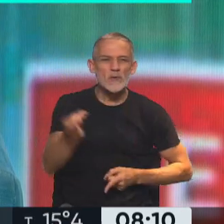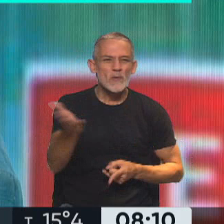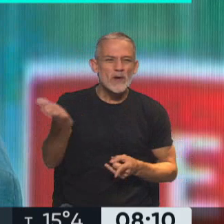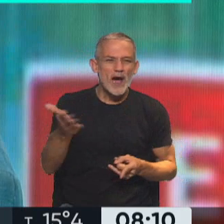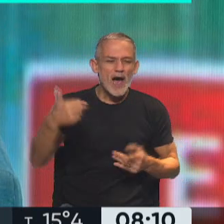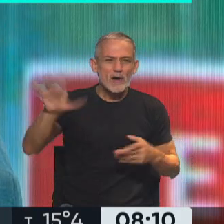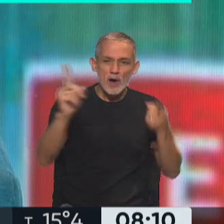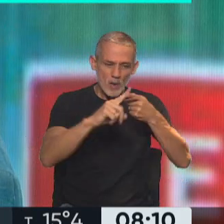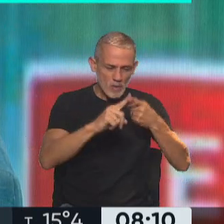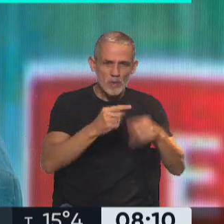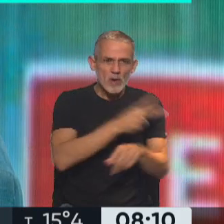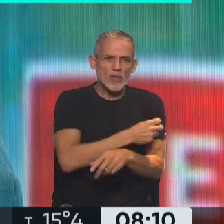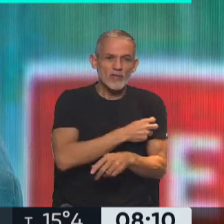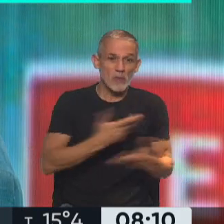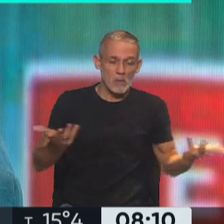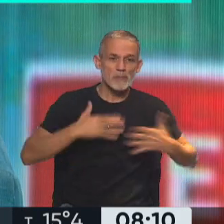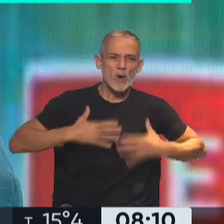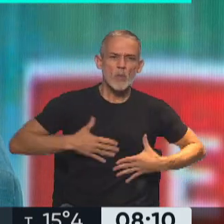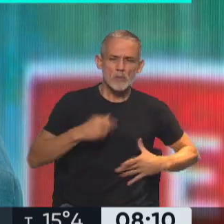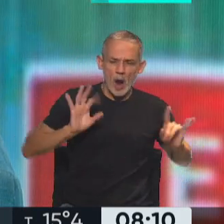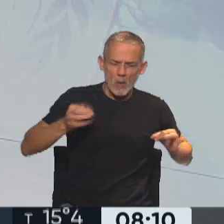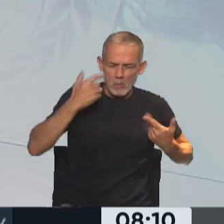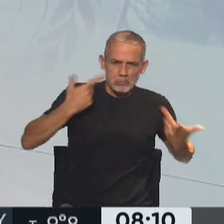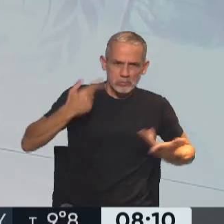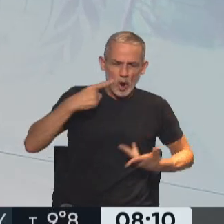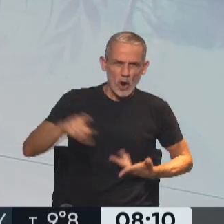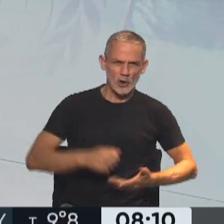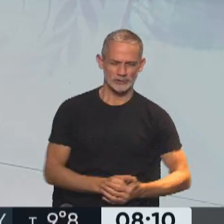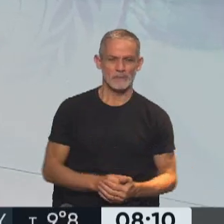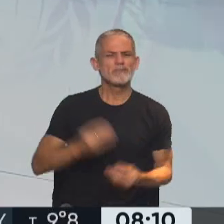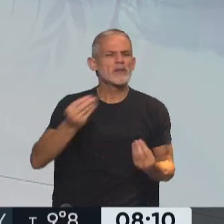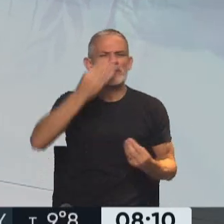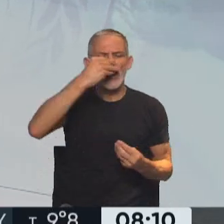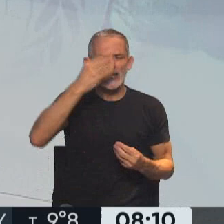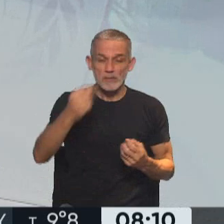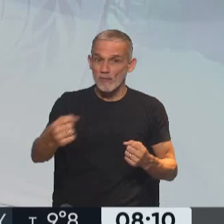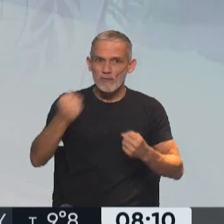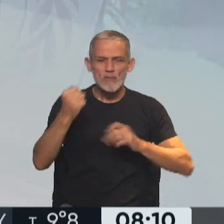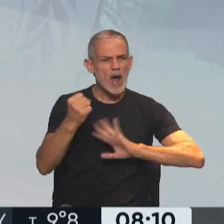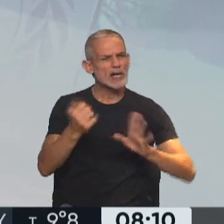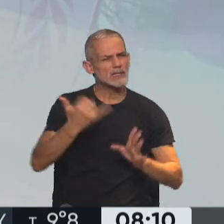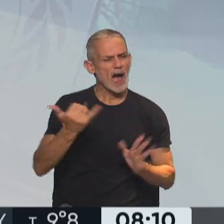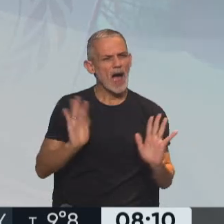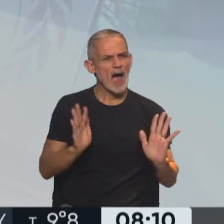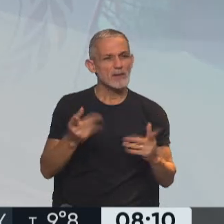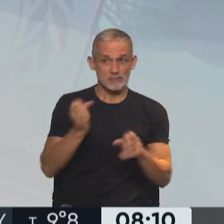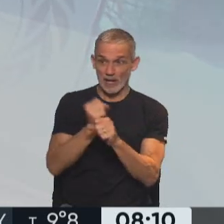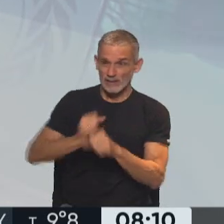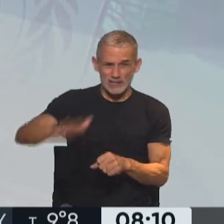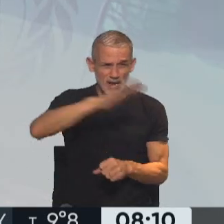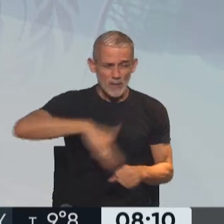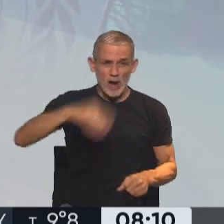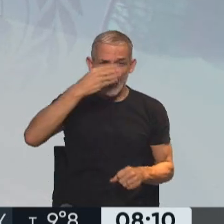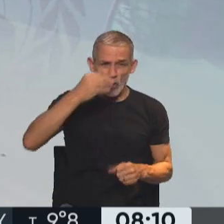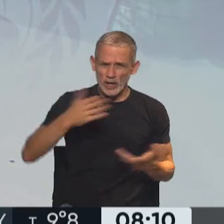mayor parte de los agentes infecciosos, ¿sí? Leda, ¿qué pasa con estos casos de gripe muy fuerte? Digamos, nosotros aquí en el mismo trabajo tenemos compañeras, compañeros